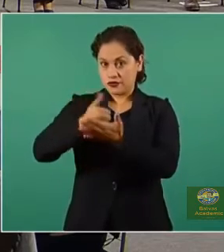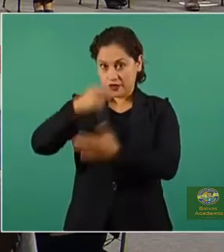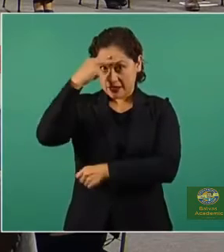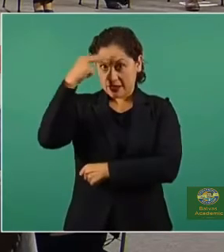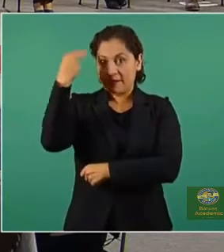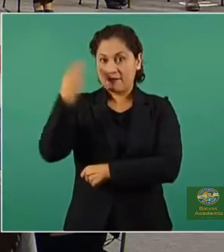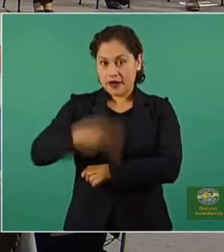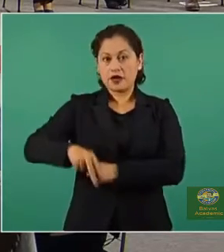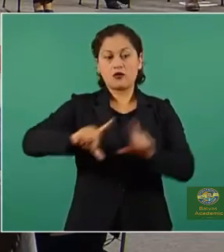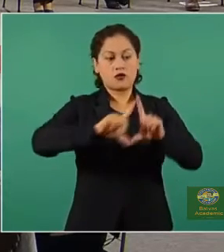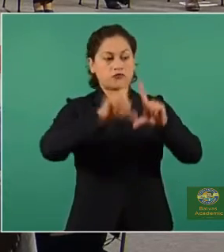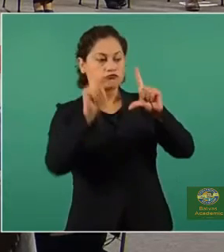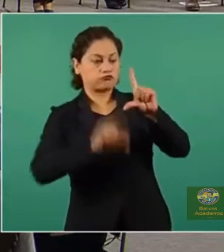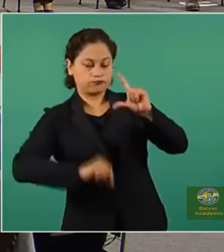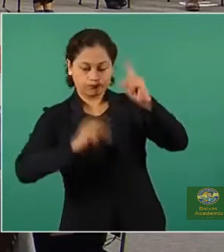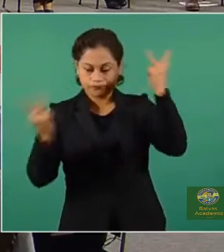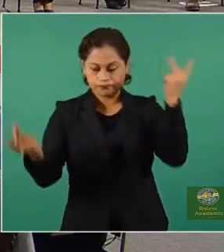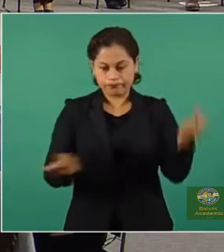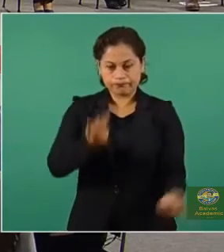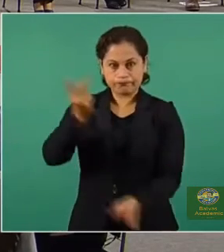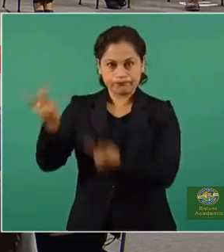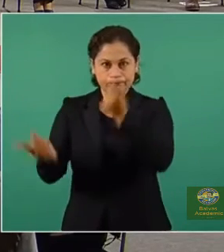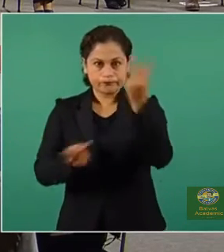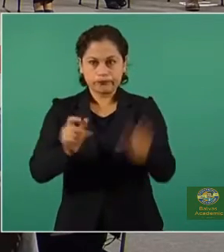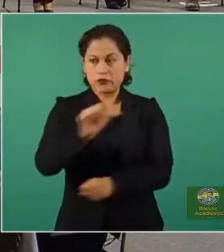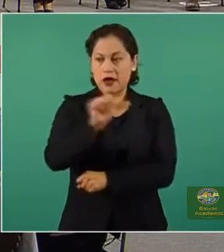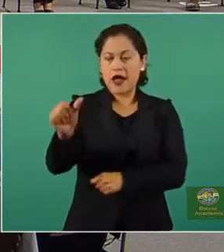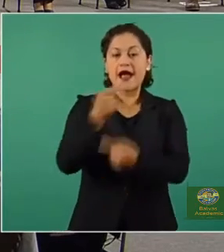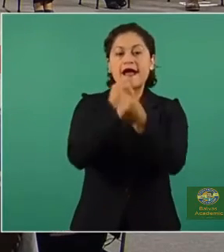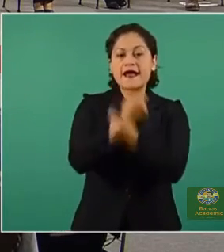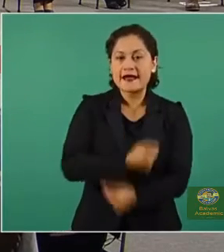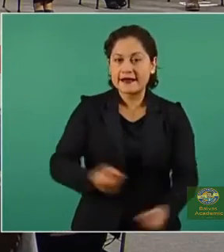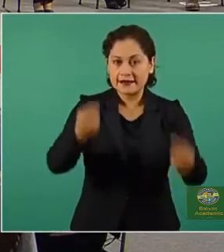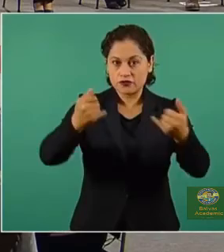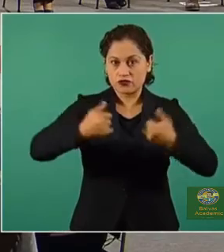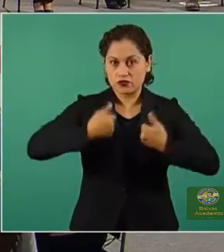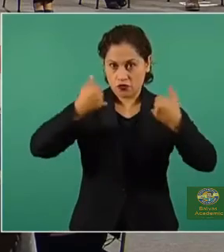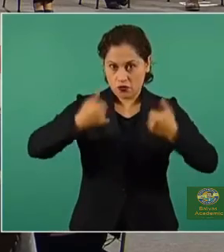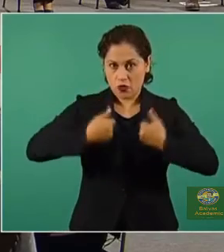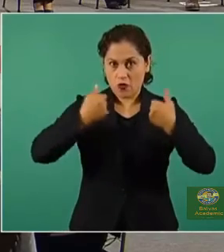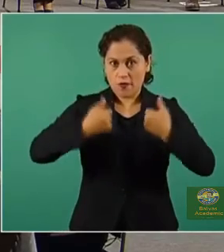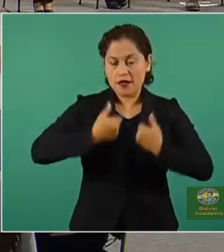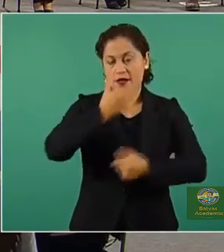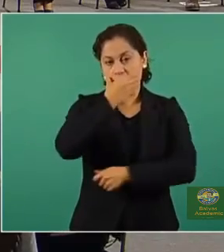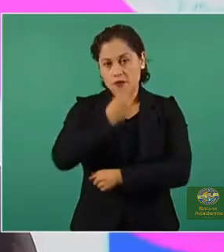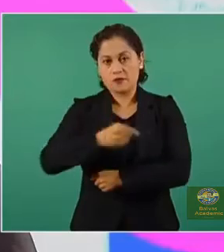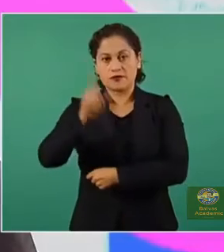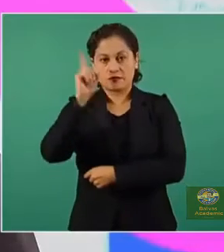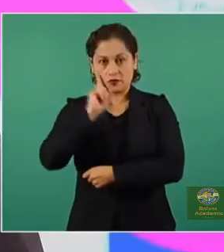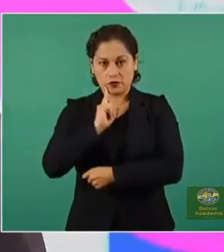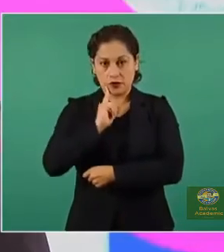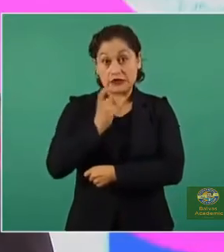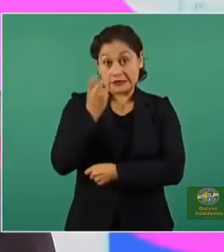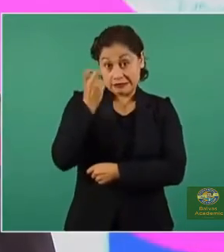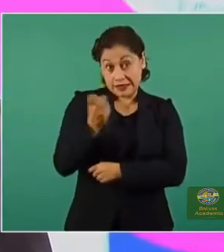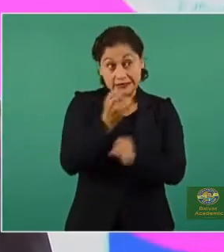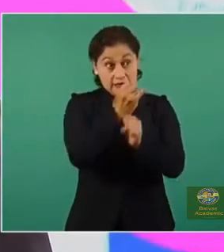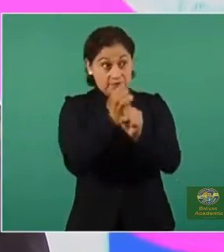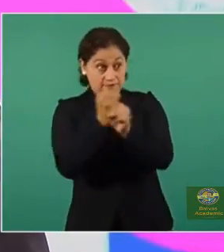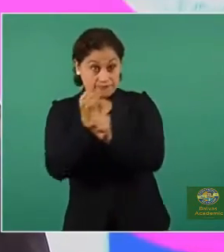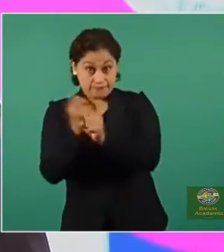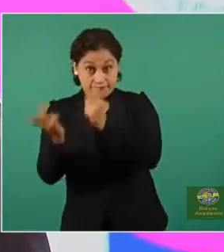nivel nacional para niñas, niños y adolescentes. Este es el segundo ejercicio que realiza